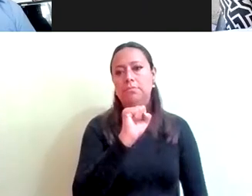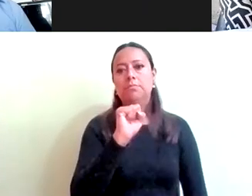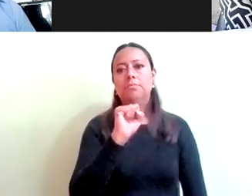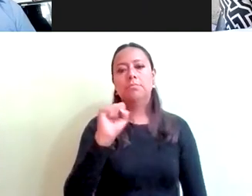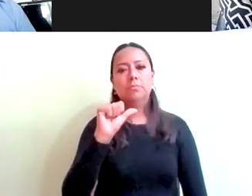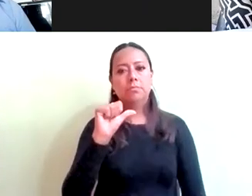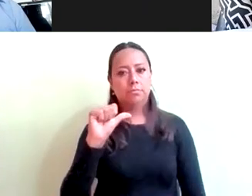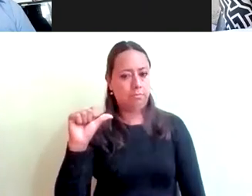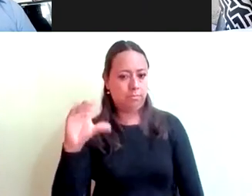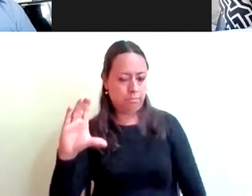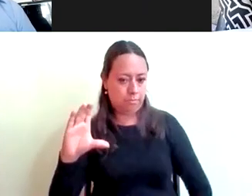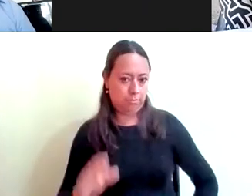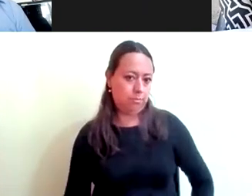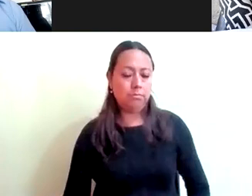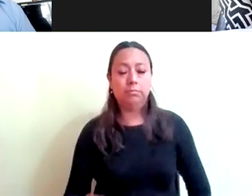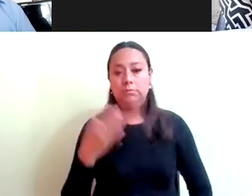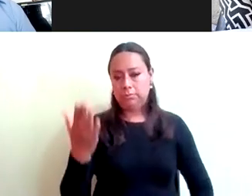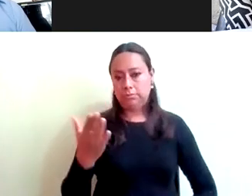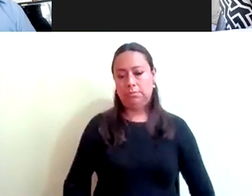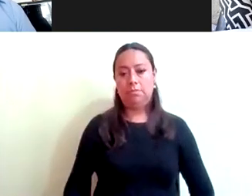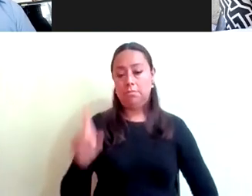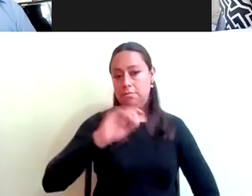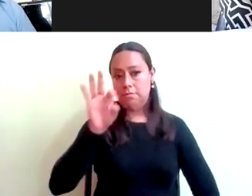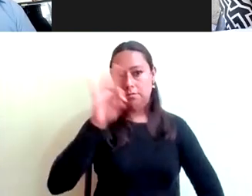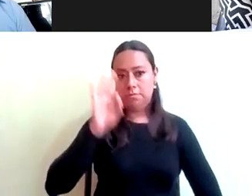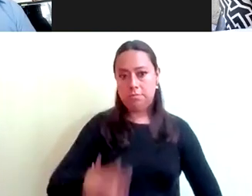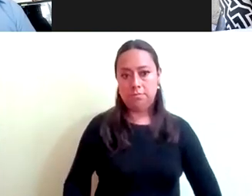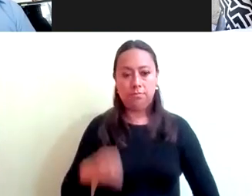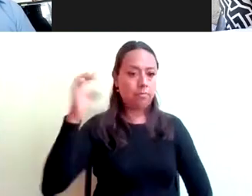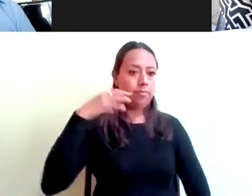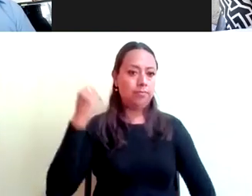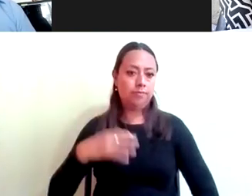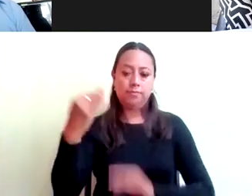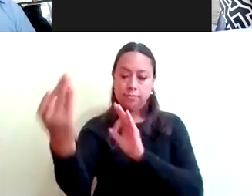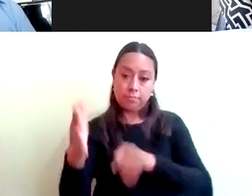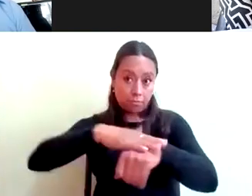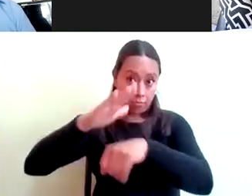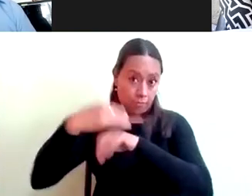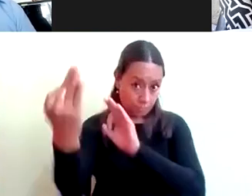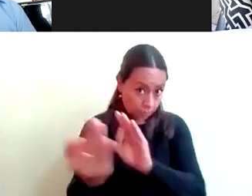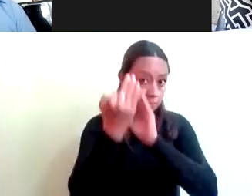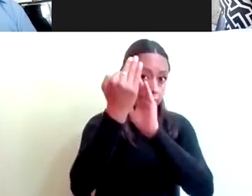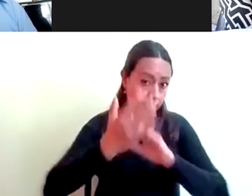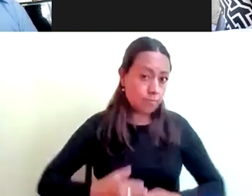asambleas, no tienen ni siquiera un llamado de rendición de cuentas del Congreso. El Congreso ni siquiera se va a pronunciar en un